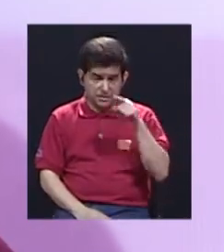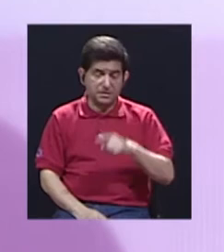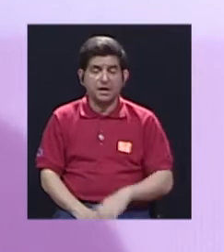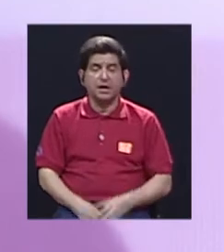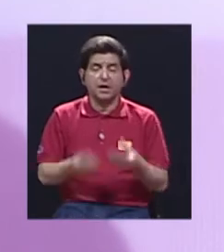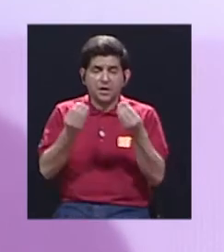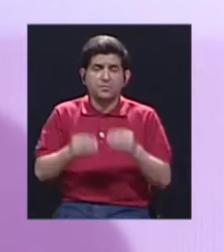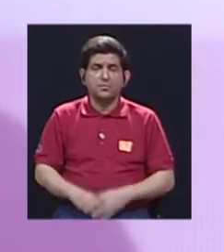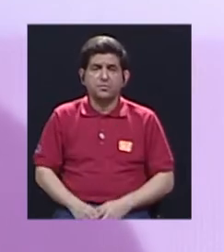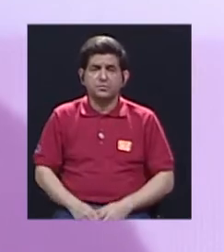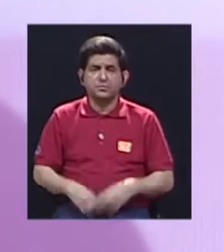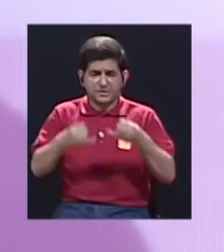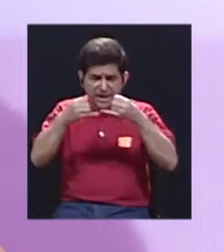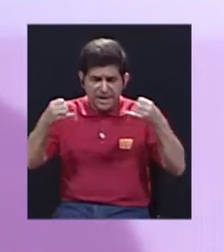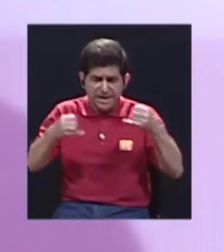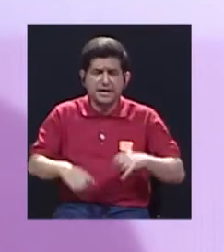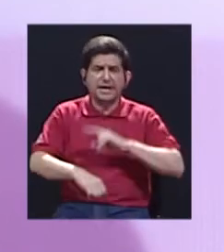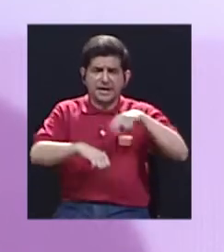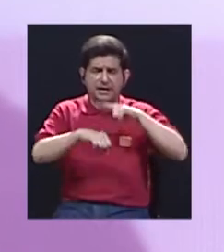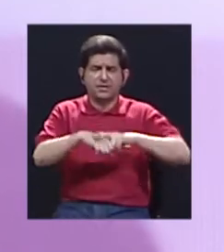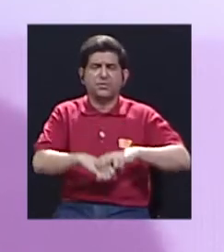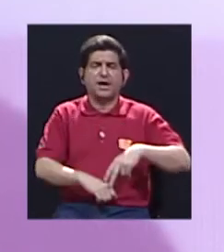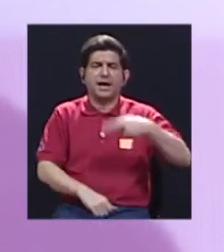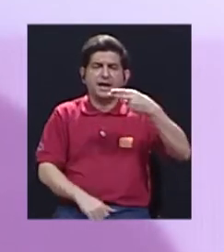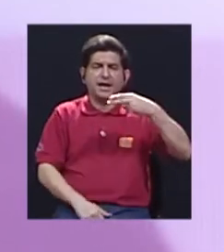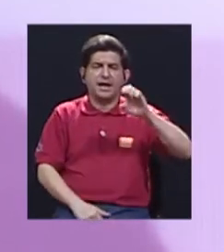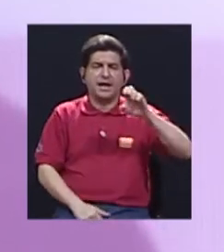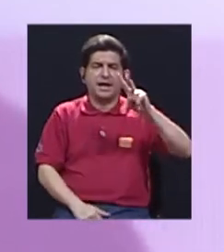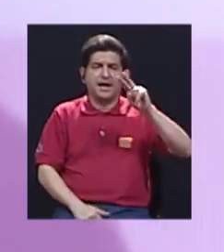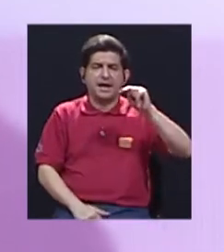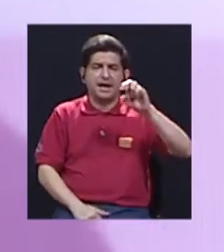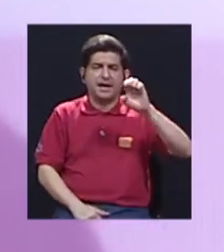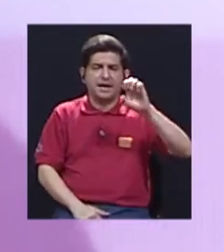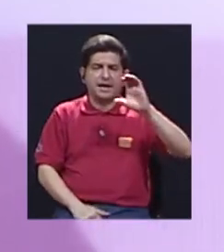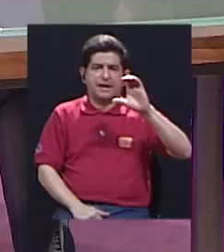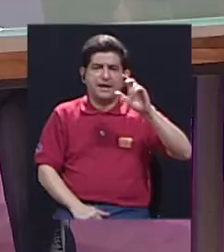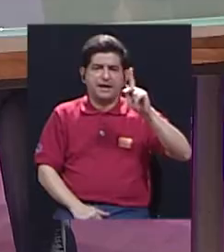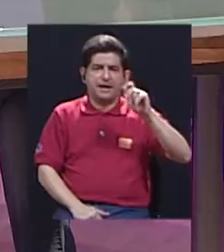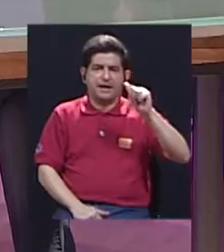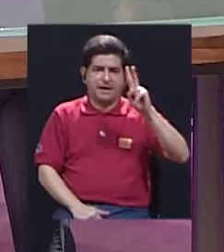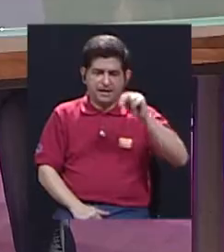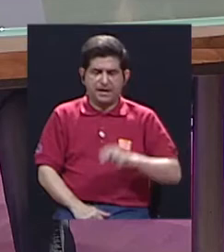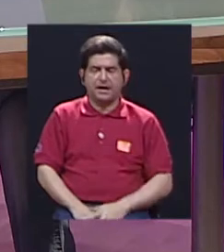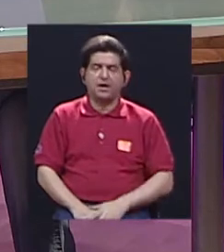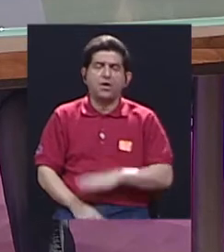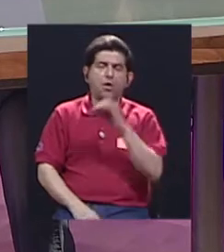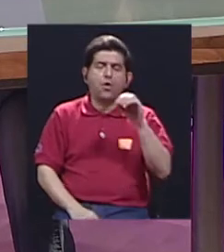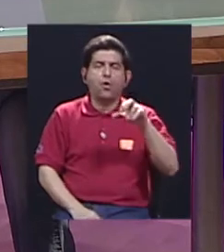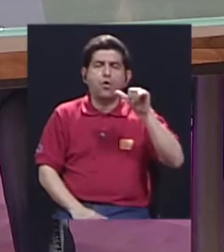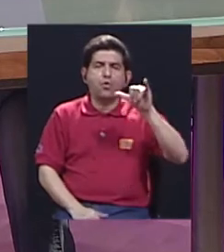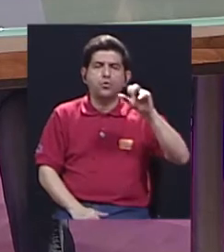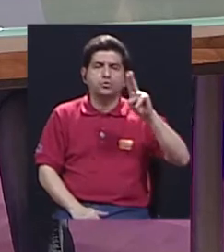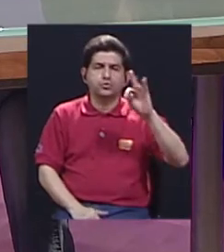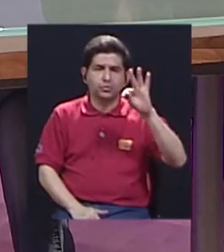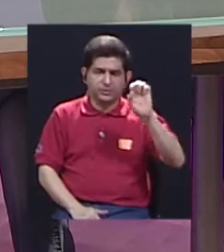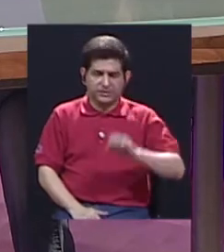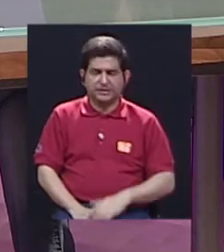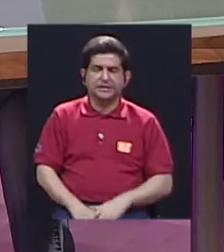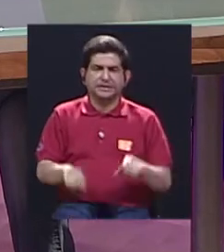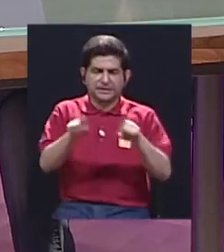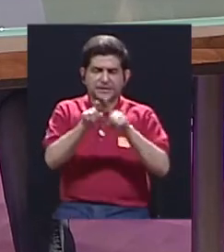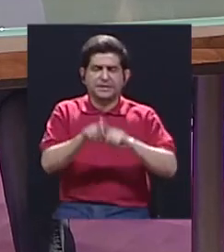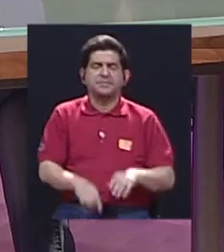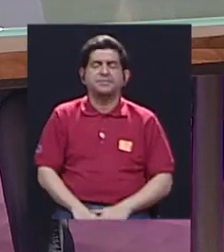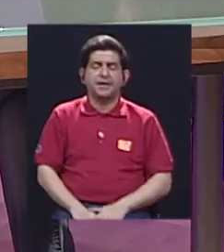fibra natural, el henequén, que es como el yute que le conocemos. Sí. Tiene la piedra que representa